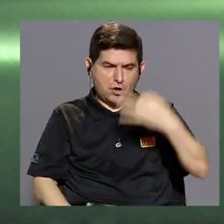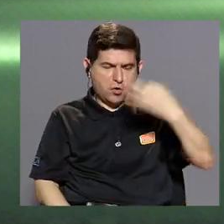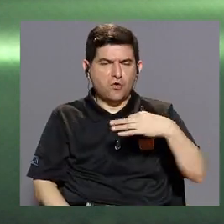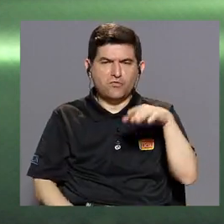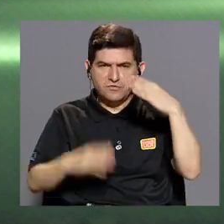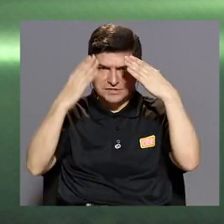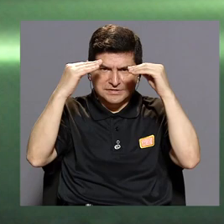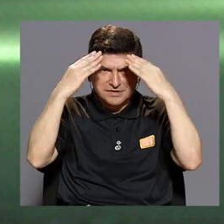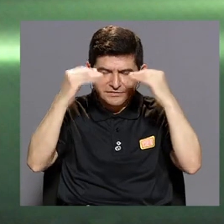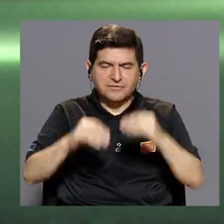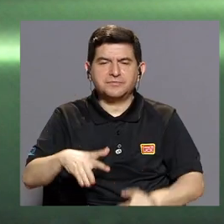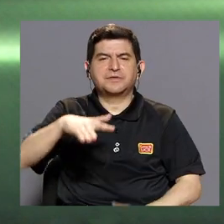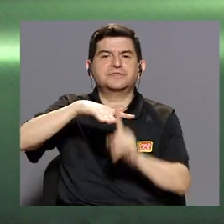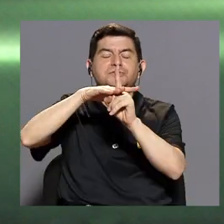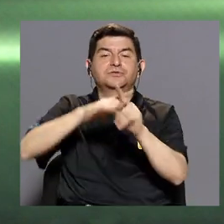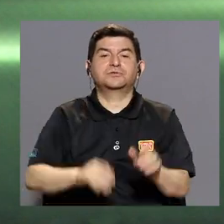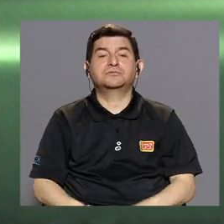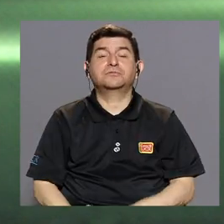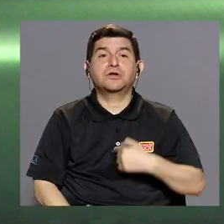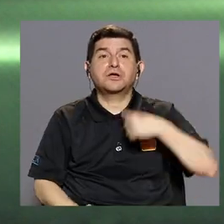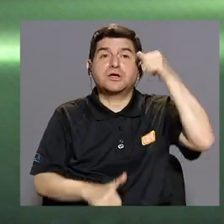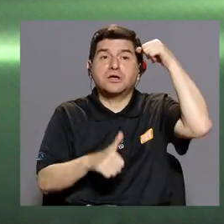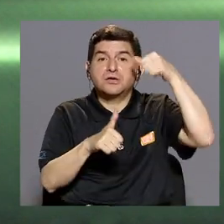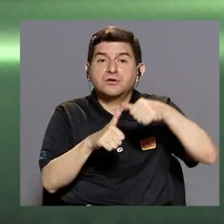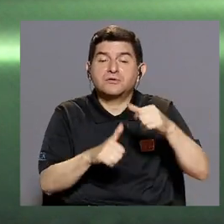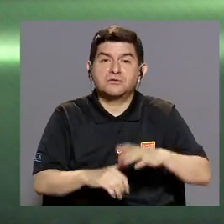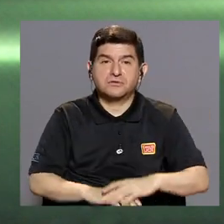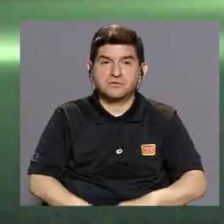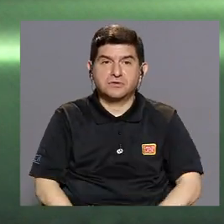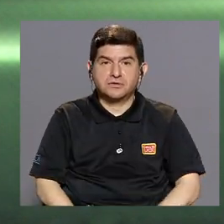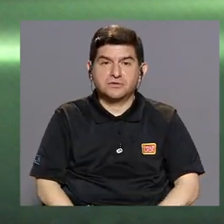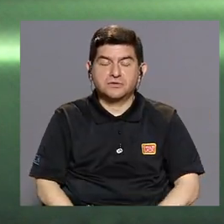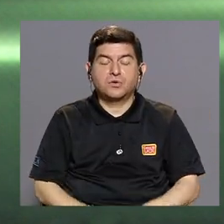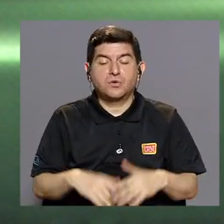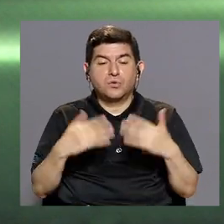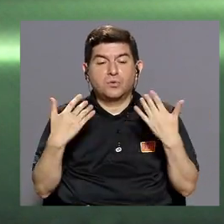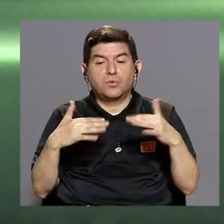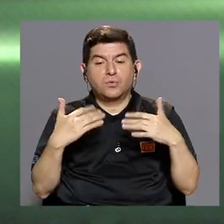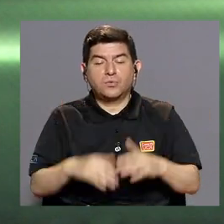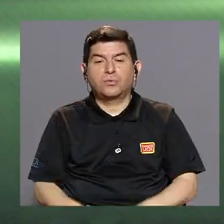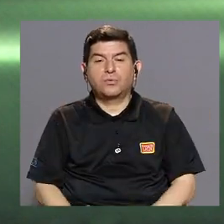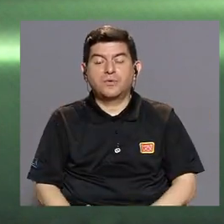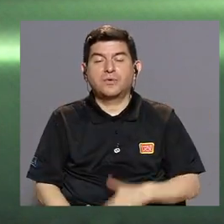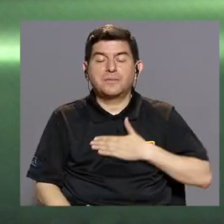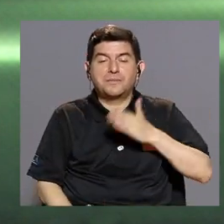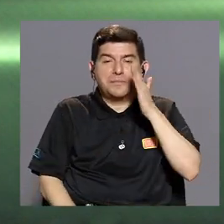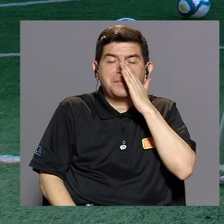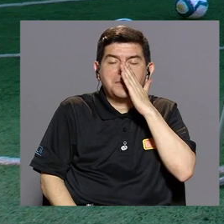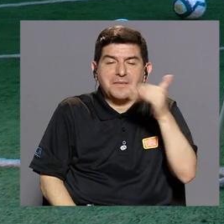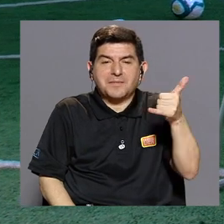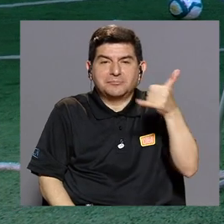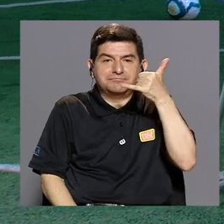nota. Y hasta que yo me acuerdo que yo dije, hijo de Dios, y me fui una vez al teléfono a llamar a mi mamá.